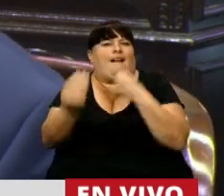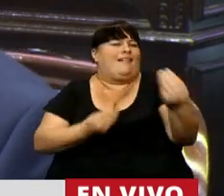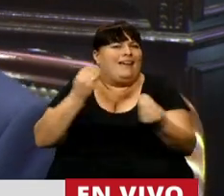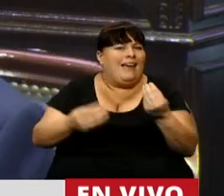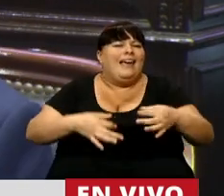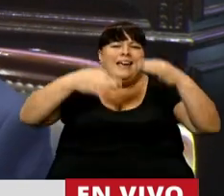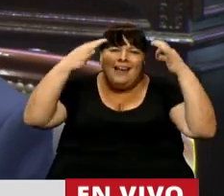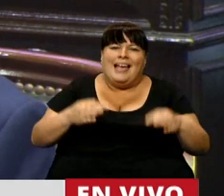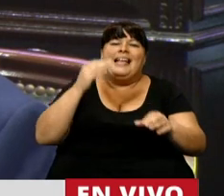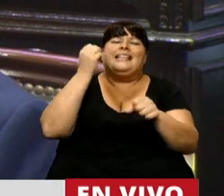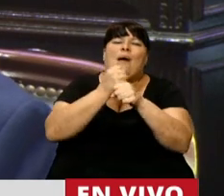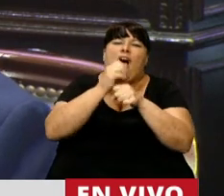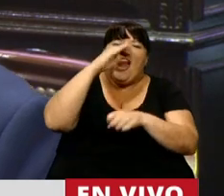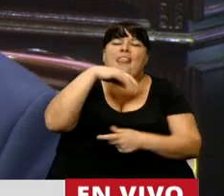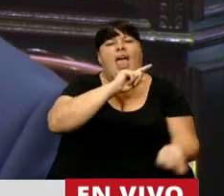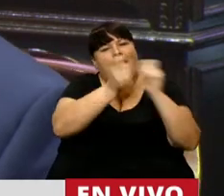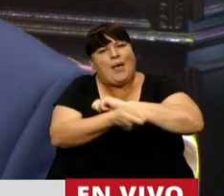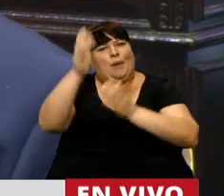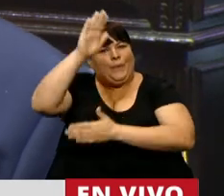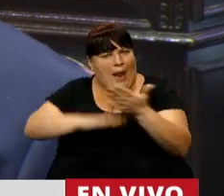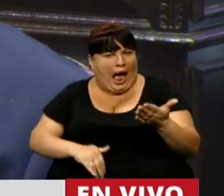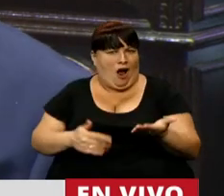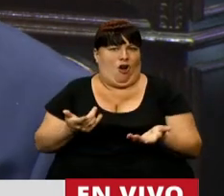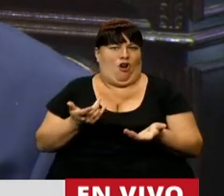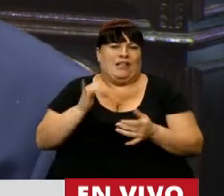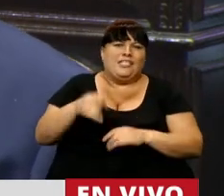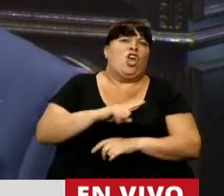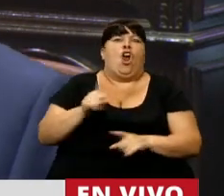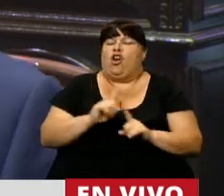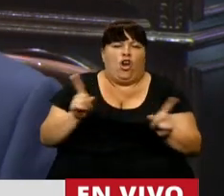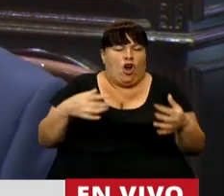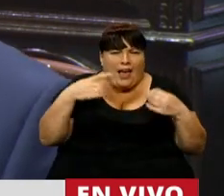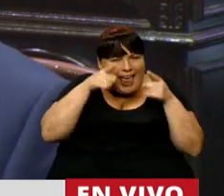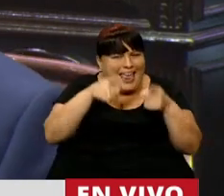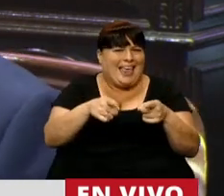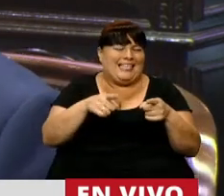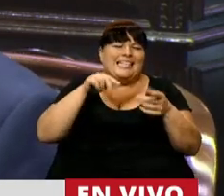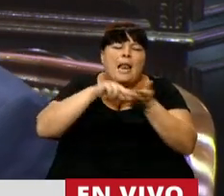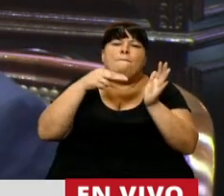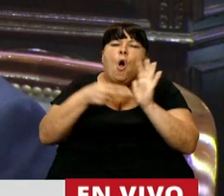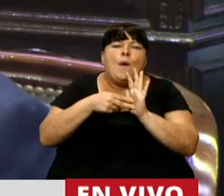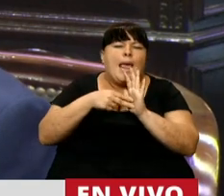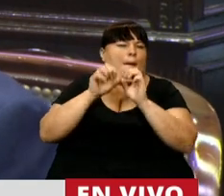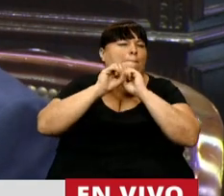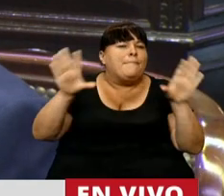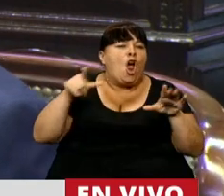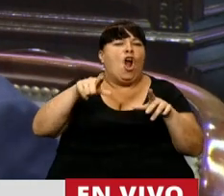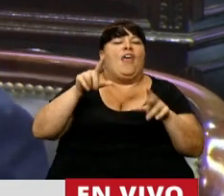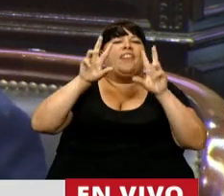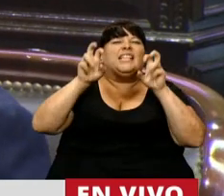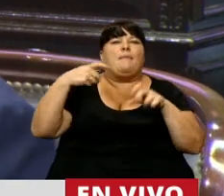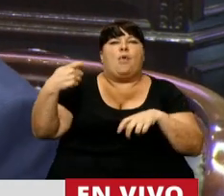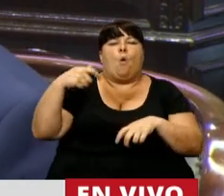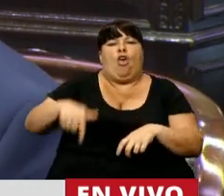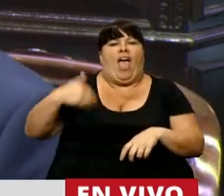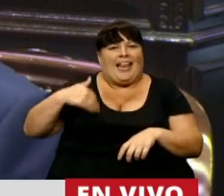Es formalizar trabajo no registrado o no formalizarlo. Ese es el dilema de fondo del sistema previsional